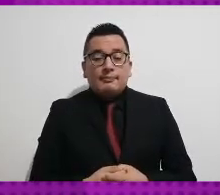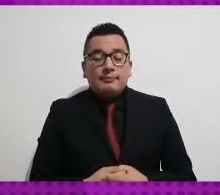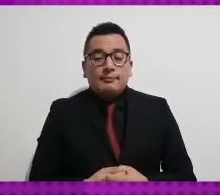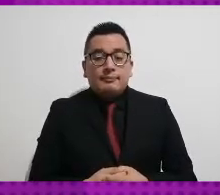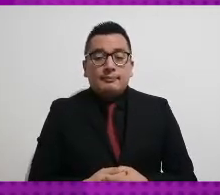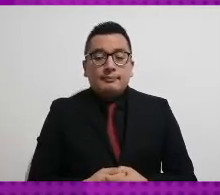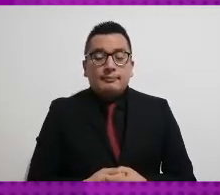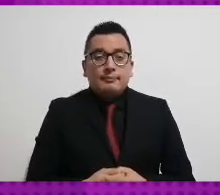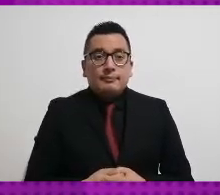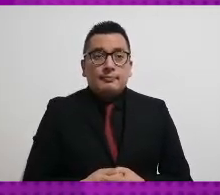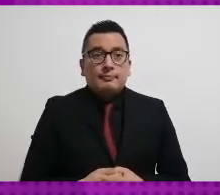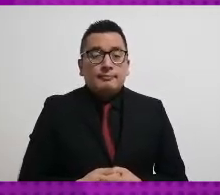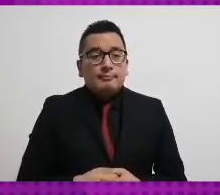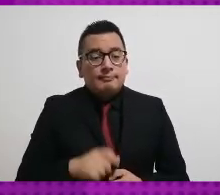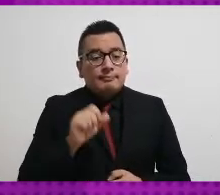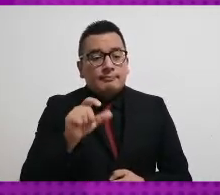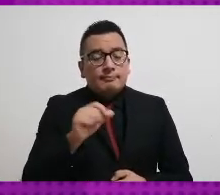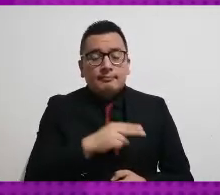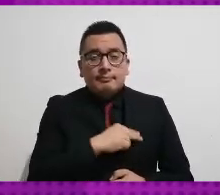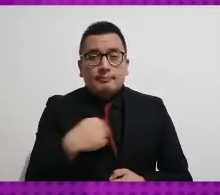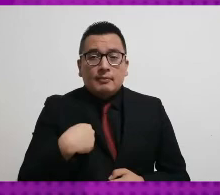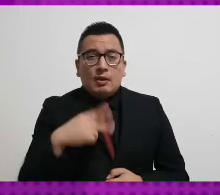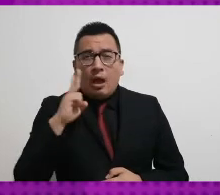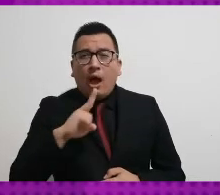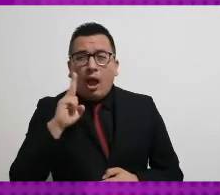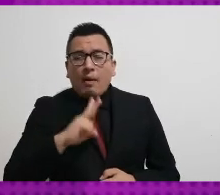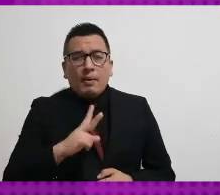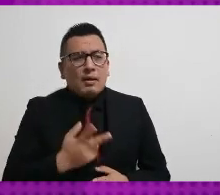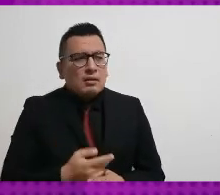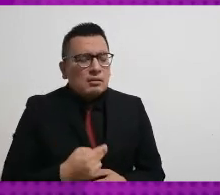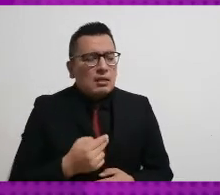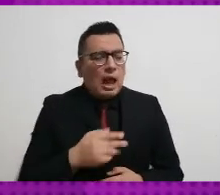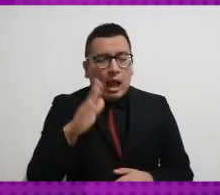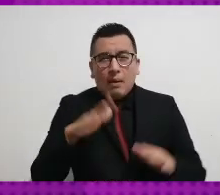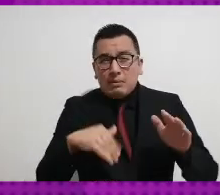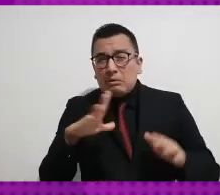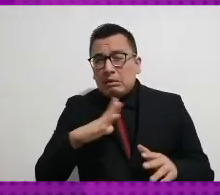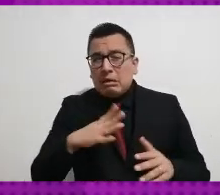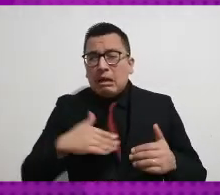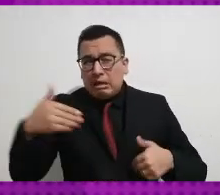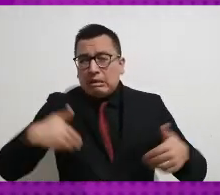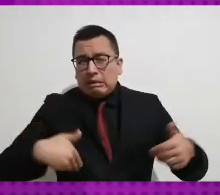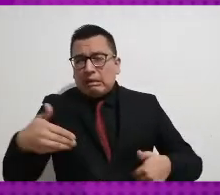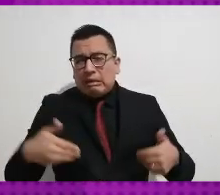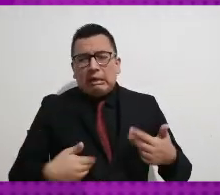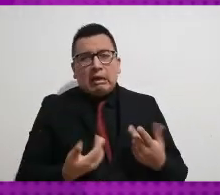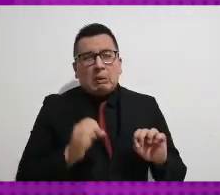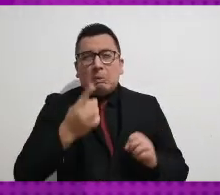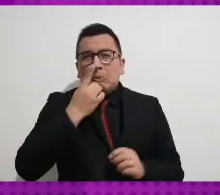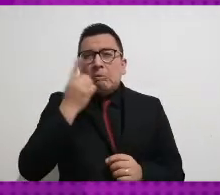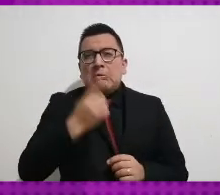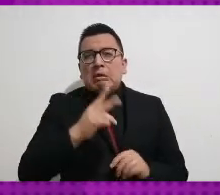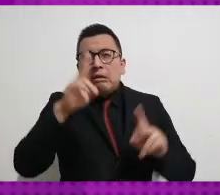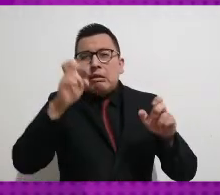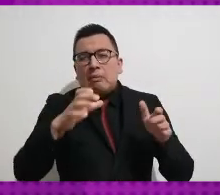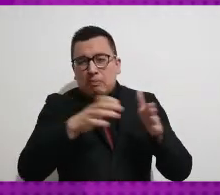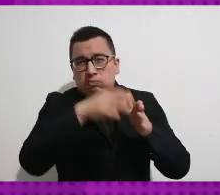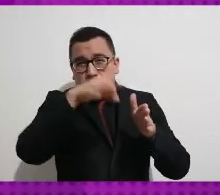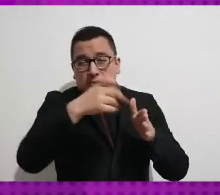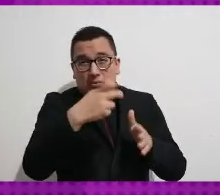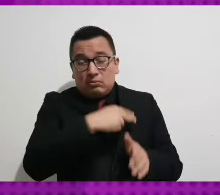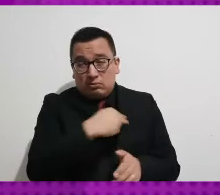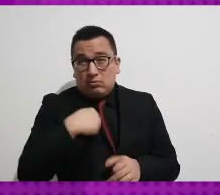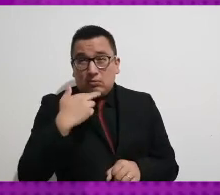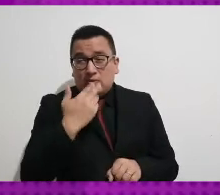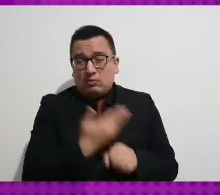te comentaba al principio, también recibimos quejas o denuncias en tema electoral, no nos corresponden respectivamente.